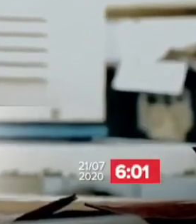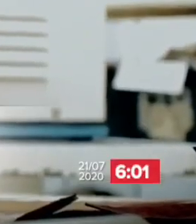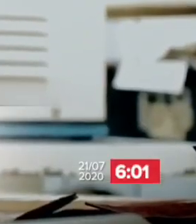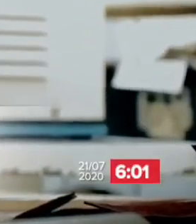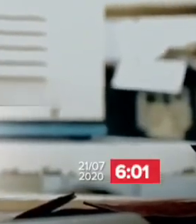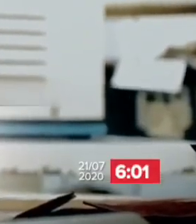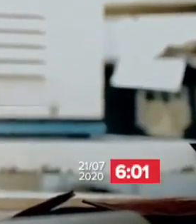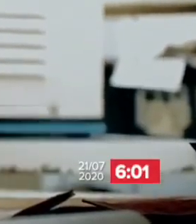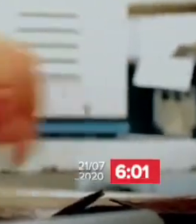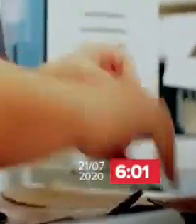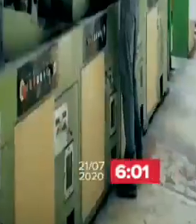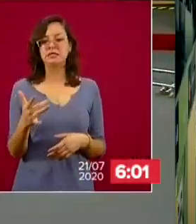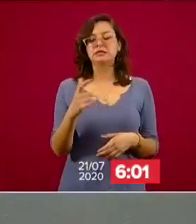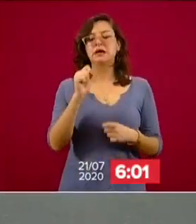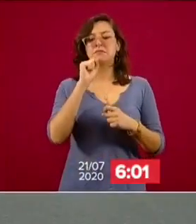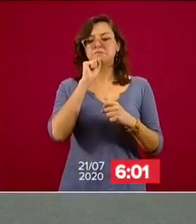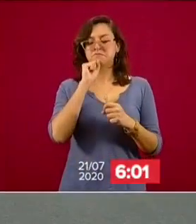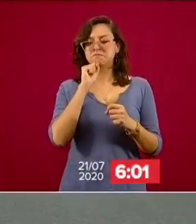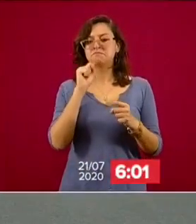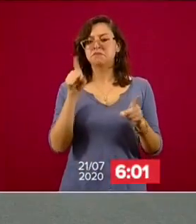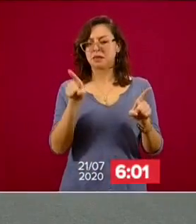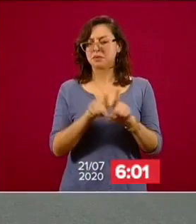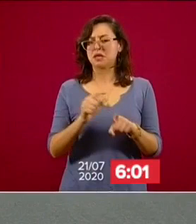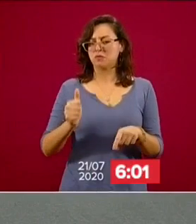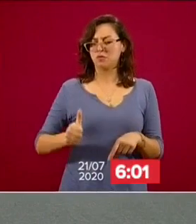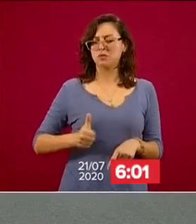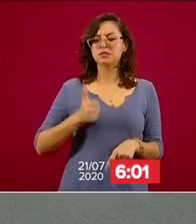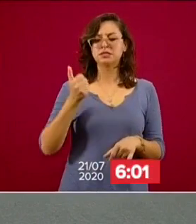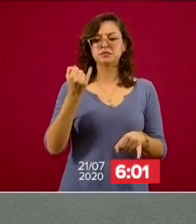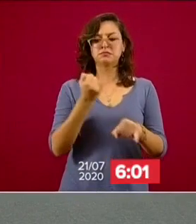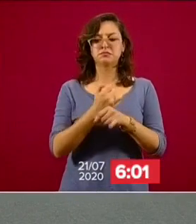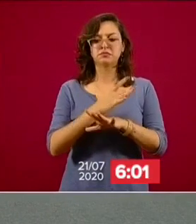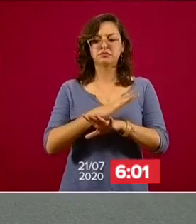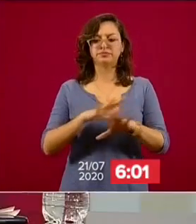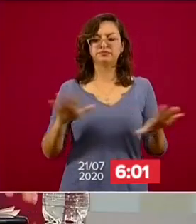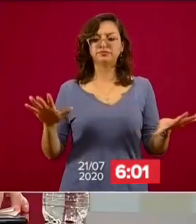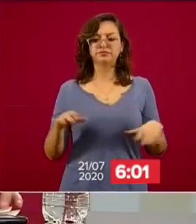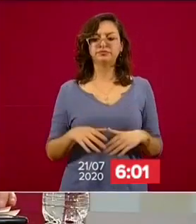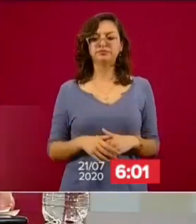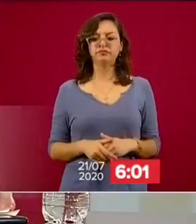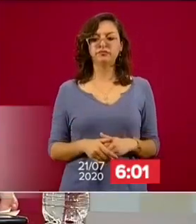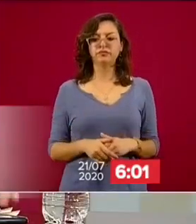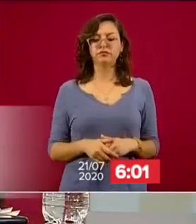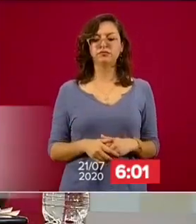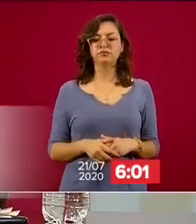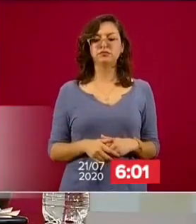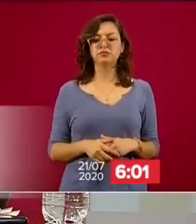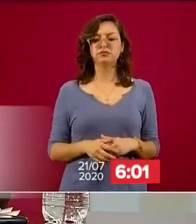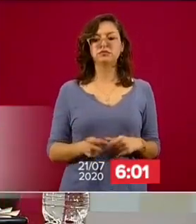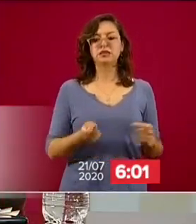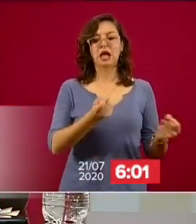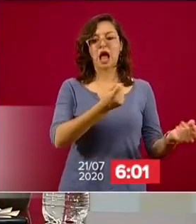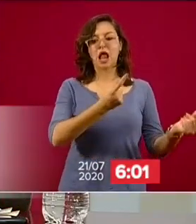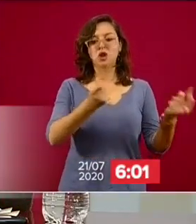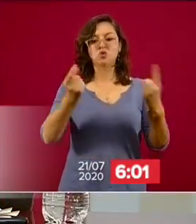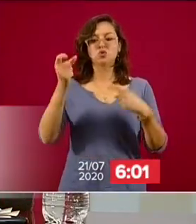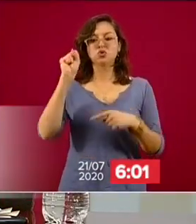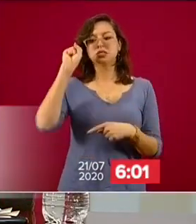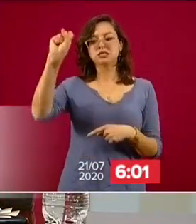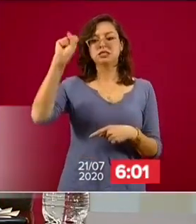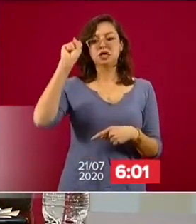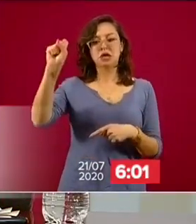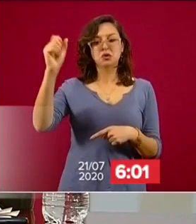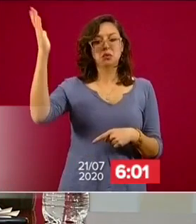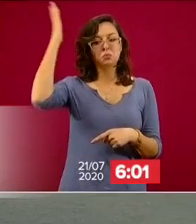actuales. Hay varios sindicatos que están por concluir sus directivas,